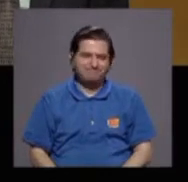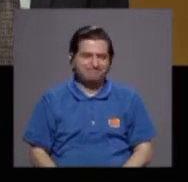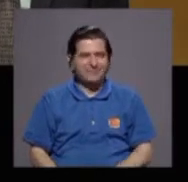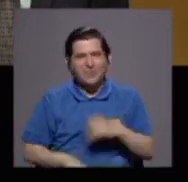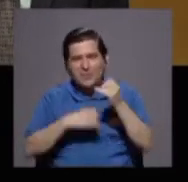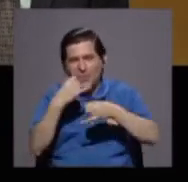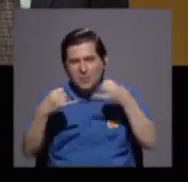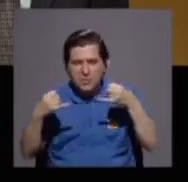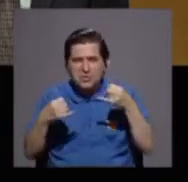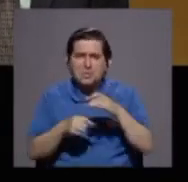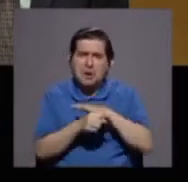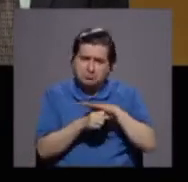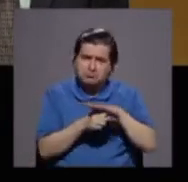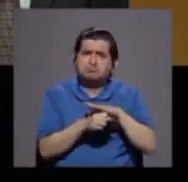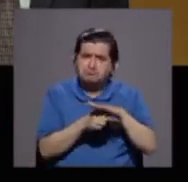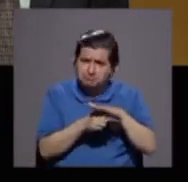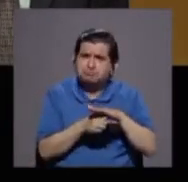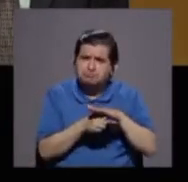es suficiente